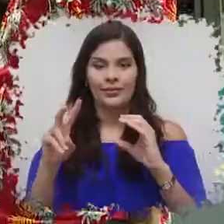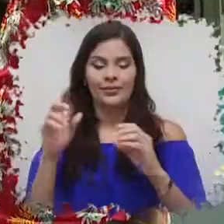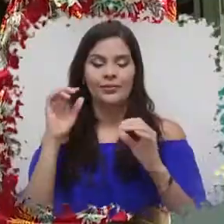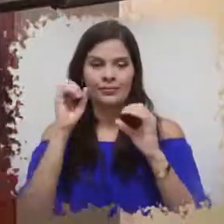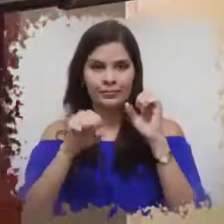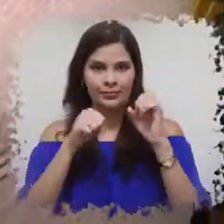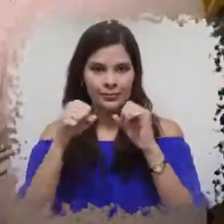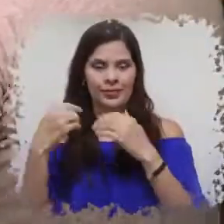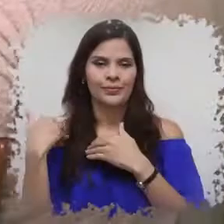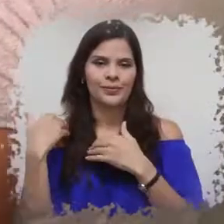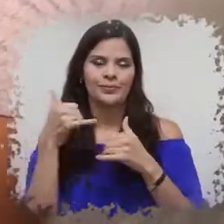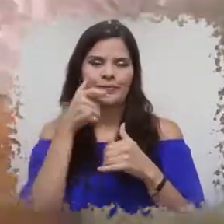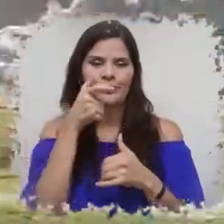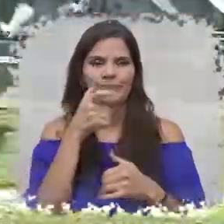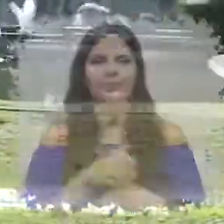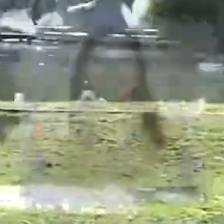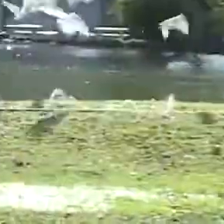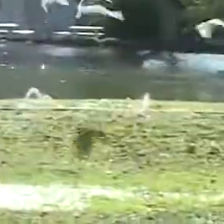Televisión.